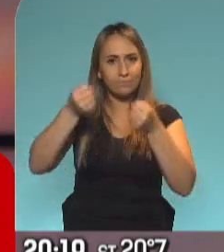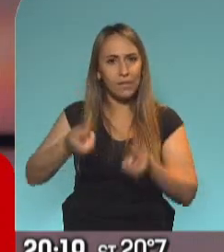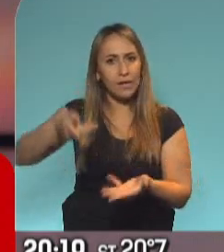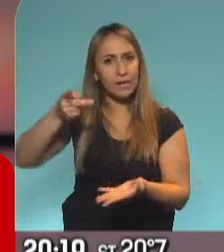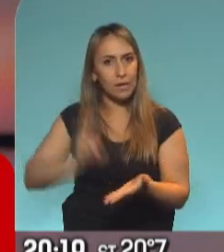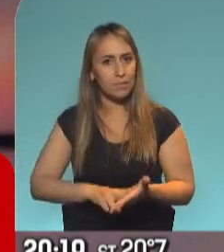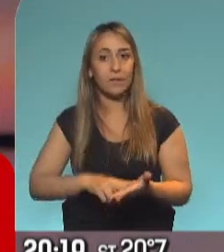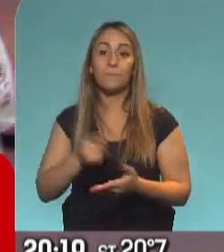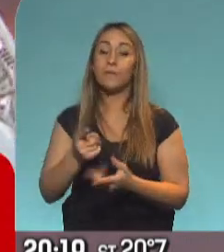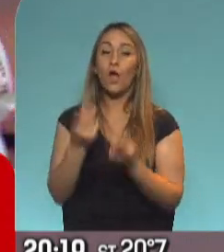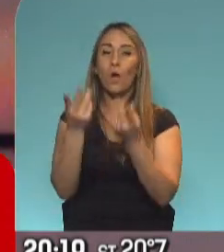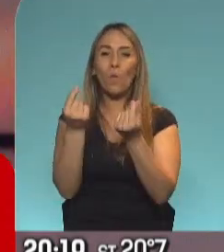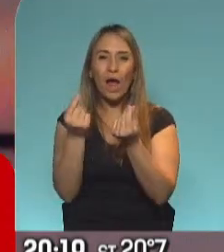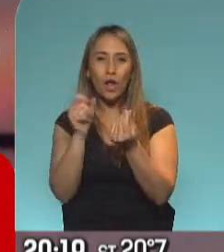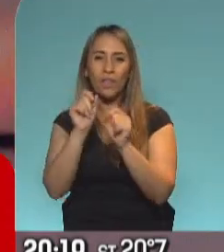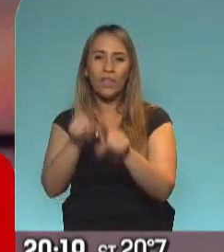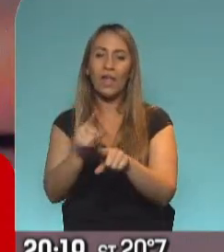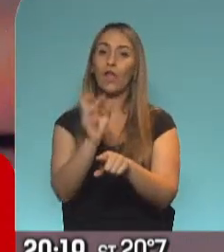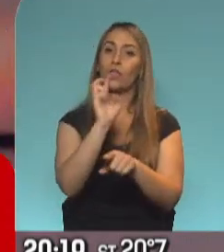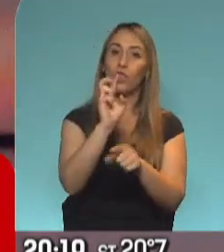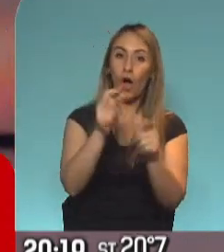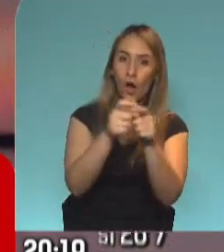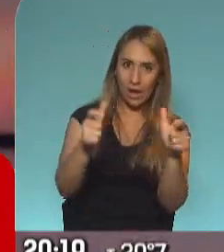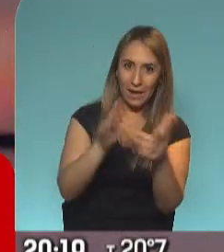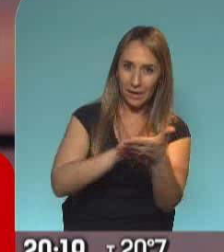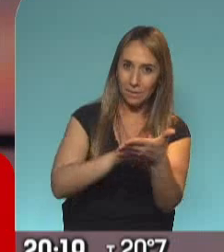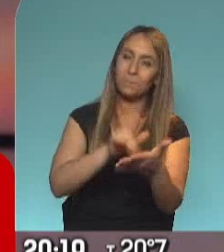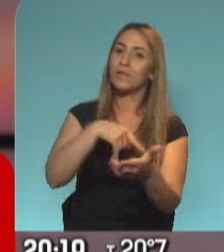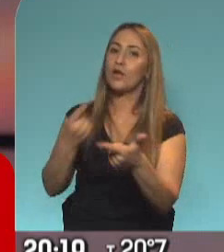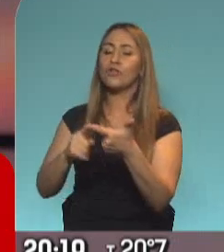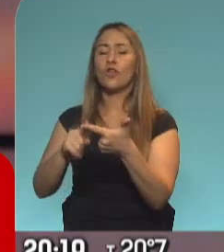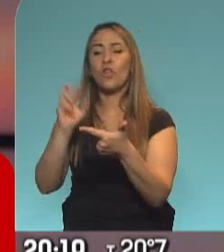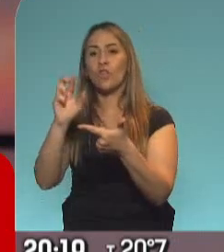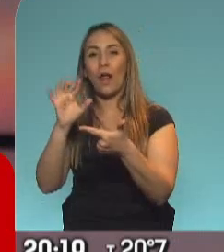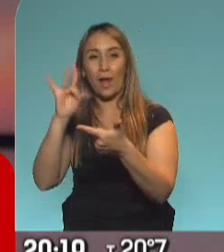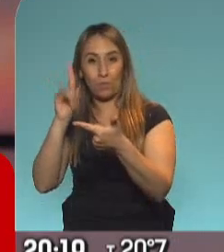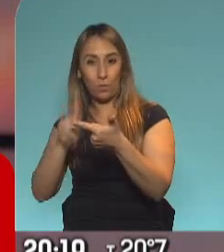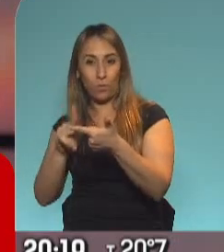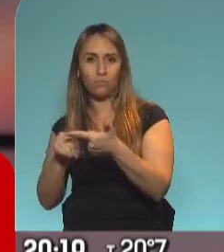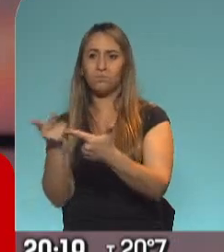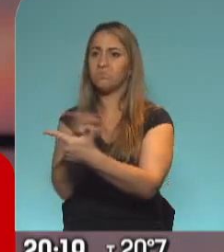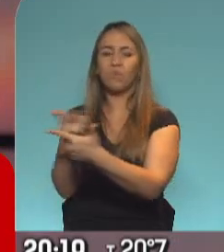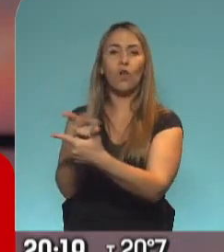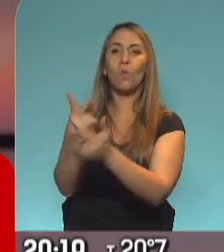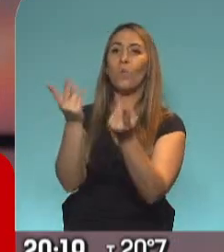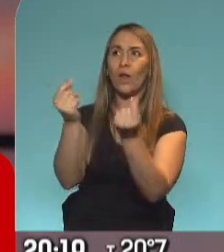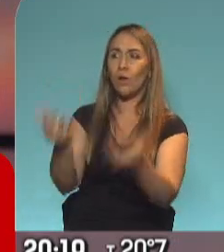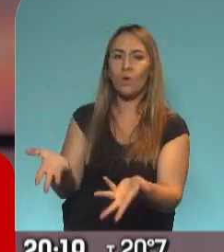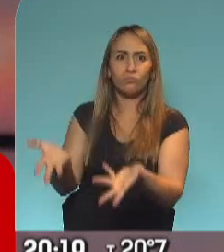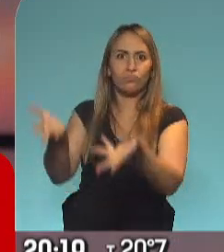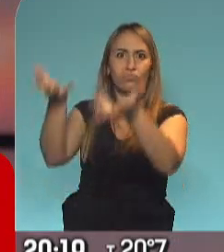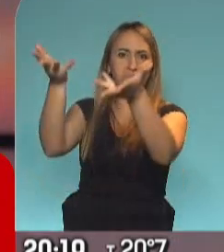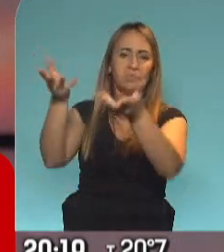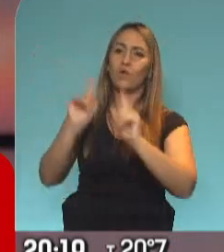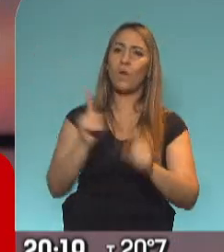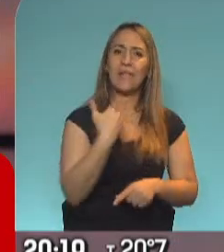este momento tanto el dólar blue como el contado con liqui están manejando no representan lo que en realidad Argentina en este momento está viviendo. Lo que